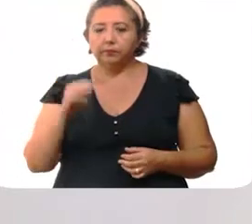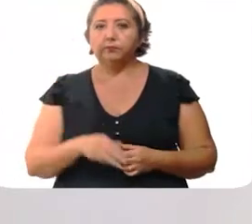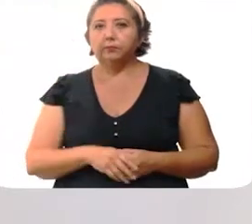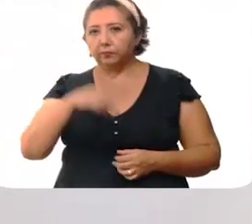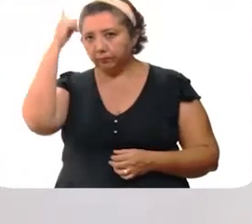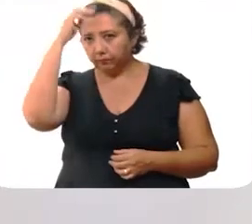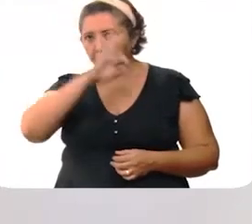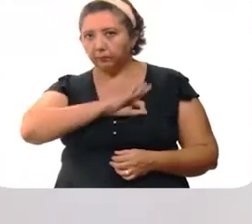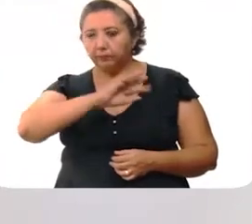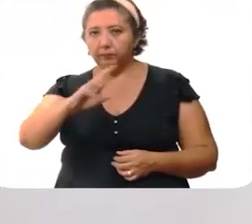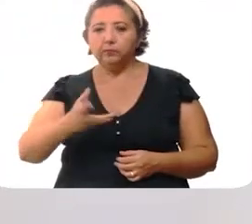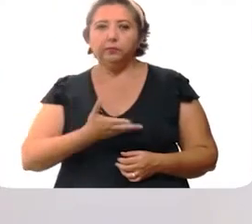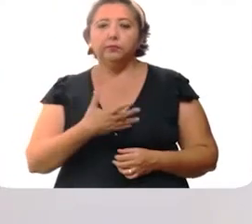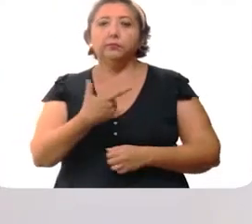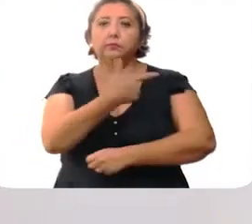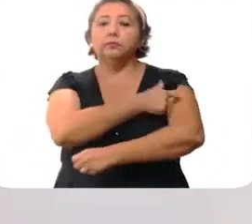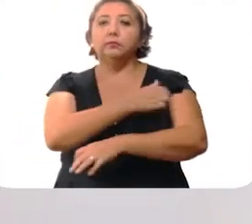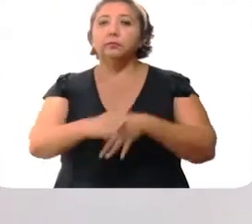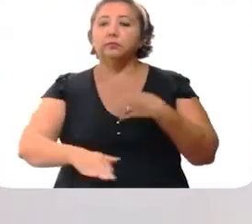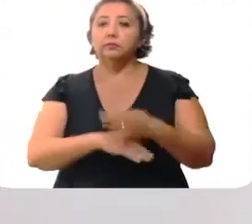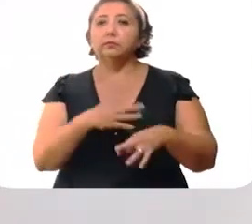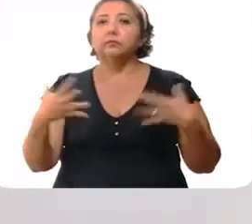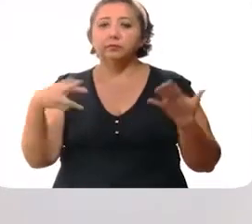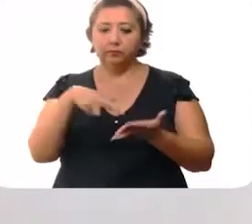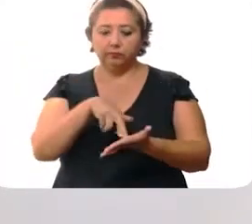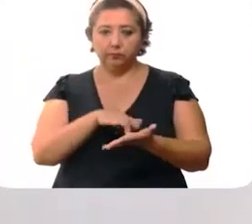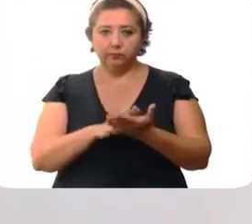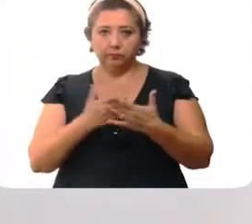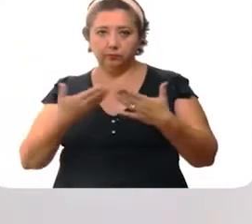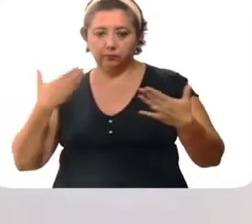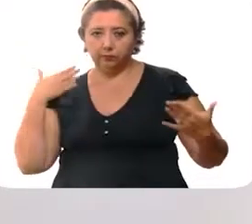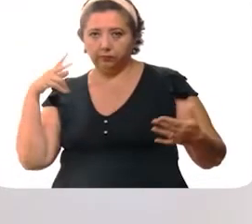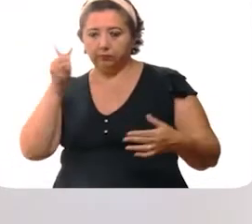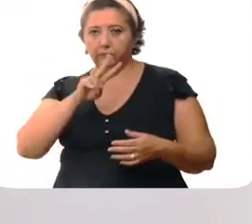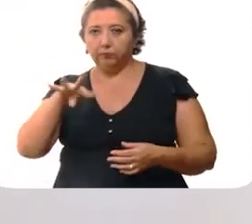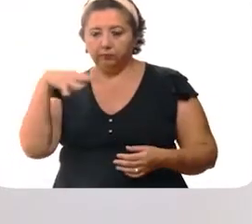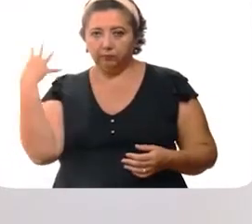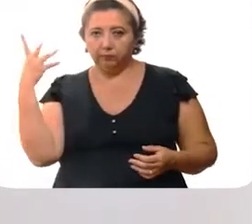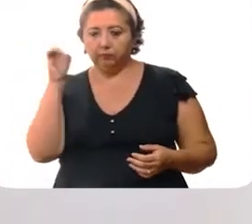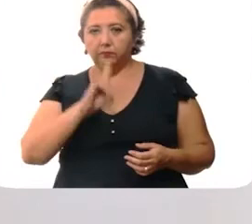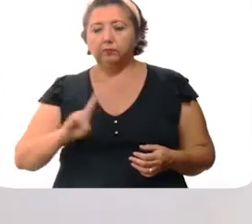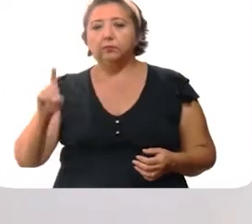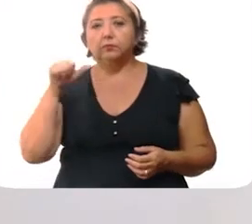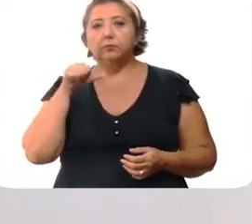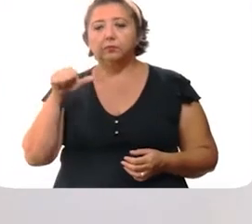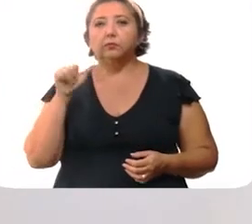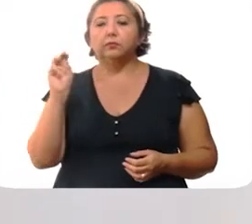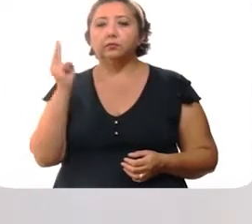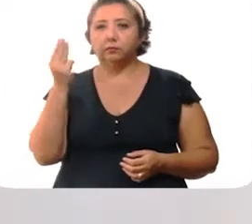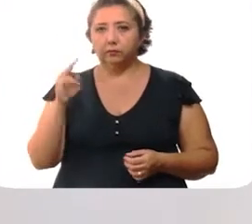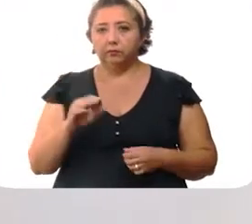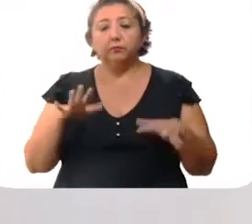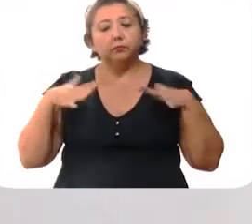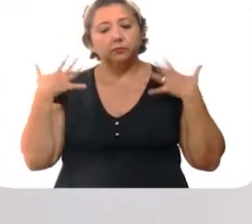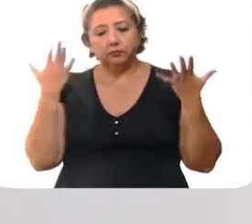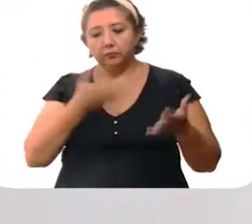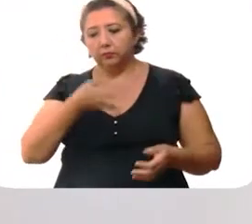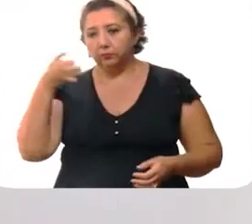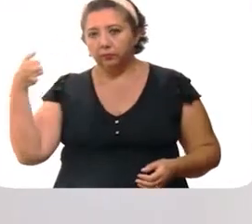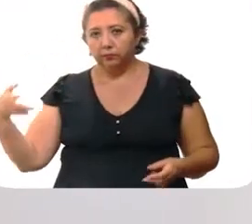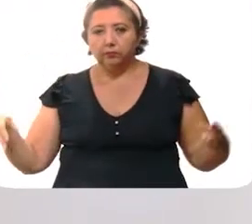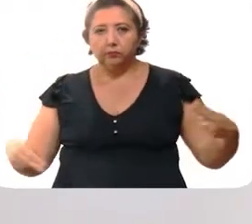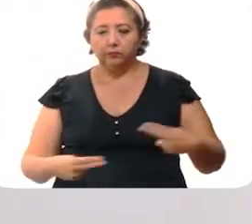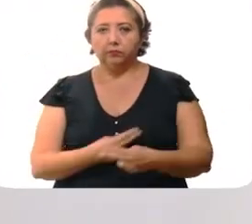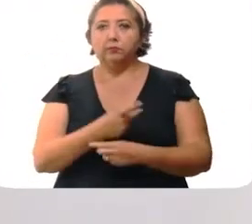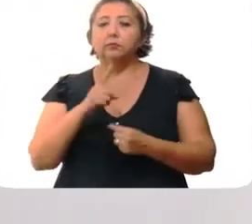poder recibir la vacuna, todos deberán realizar un registro previo del viernes 14 al domingo 16 de mayo, según su fecha de nacimiento,